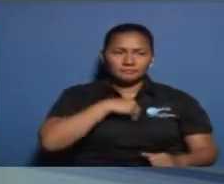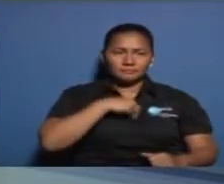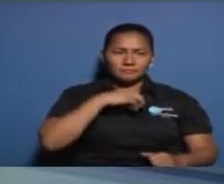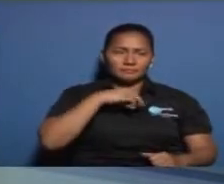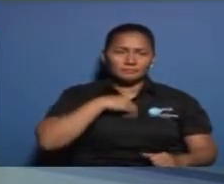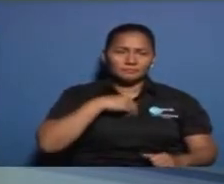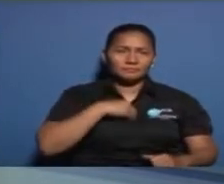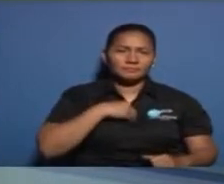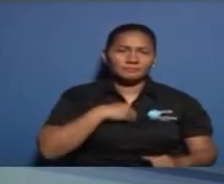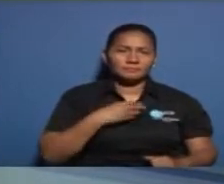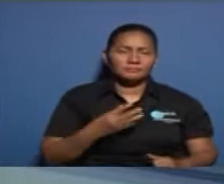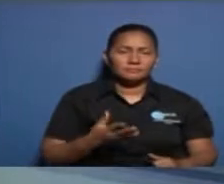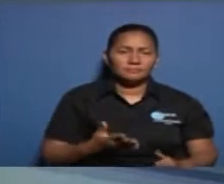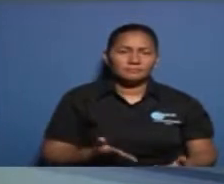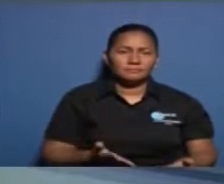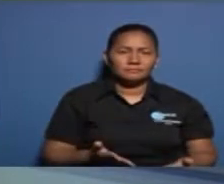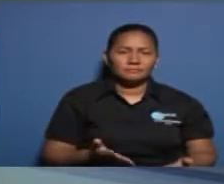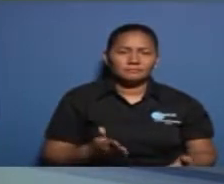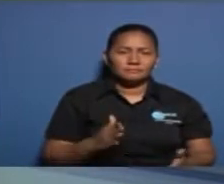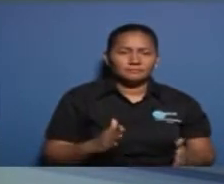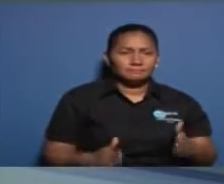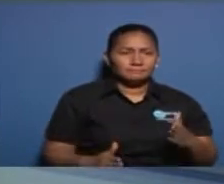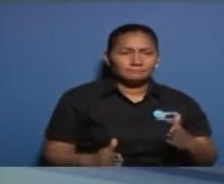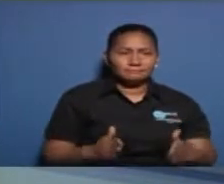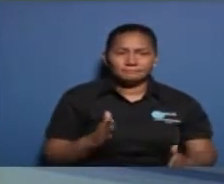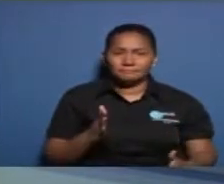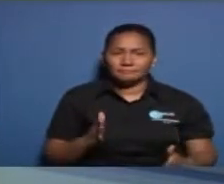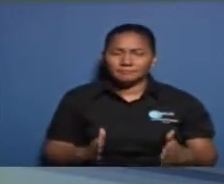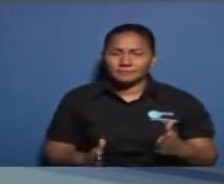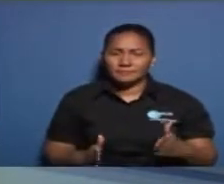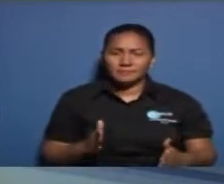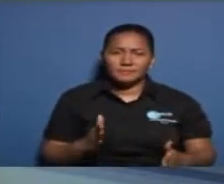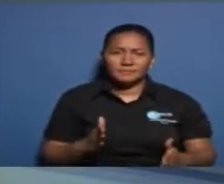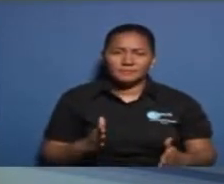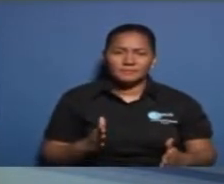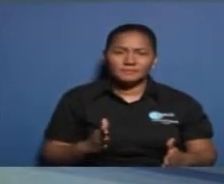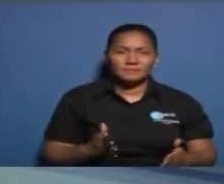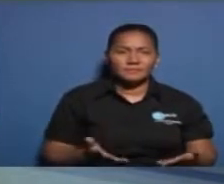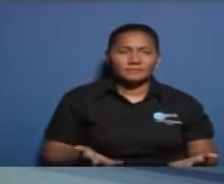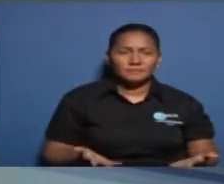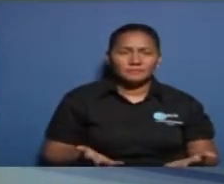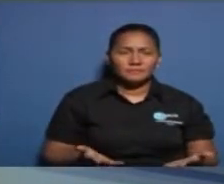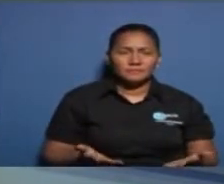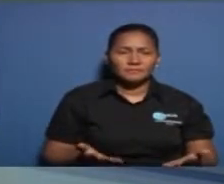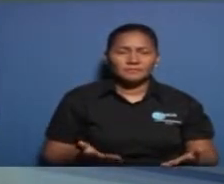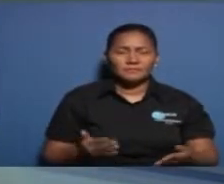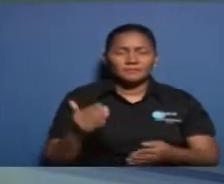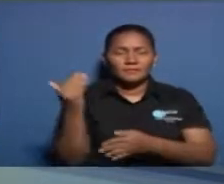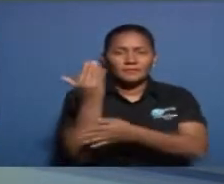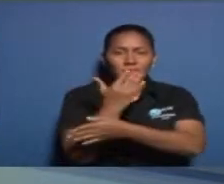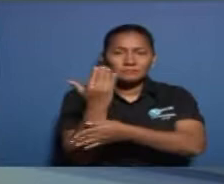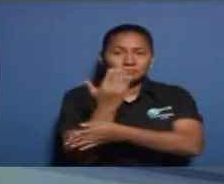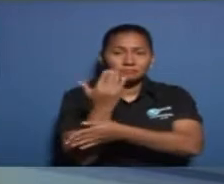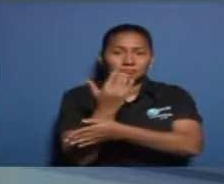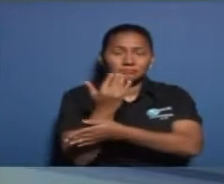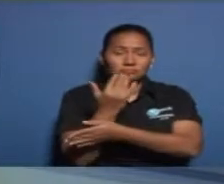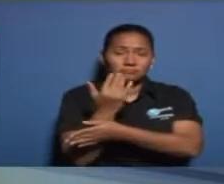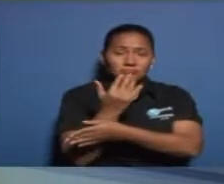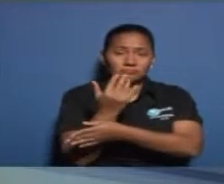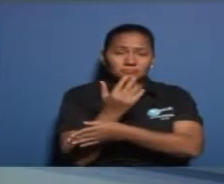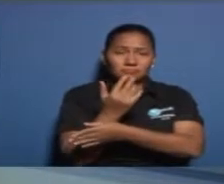una sola miren ya están los robots y tú ustedes que están en los medios de comunicación ya están los robots dando noticias en japonés